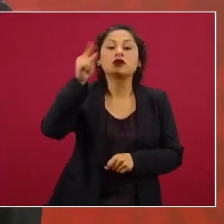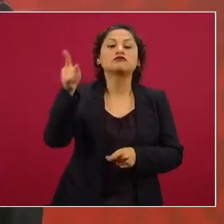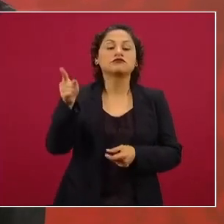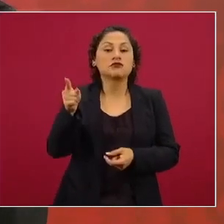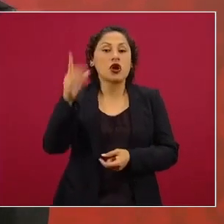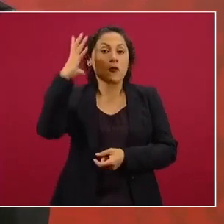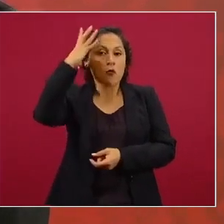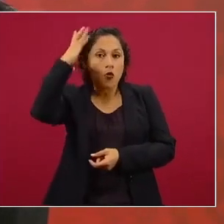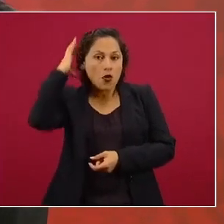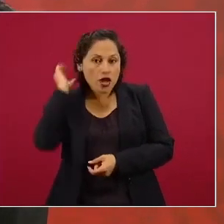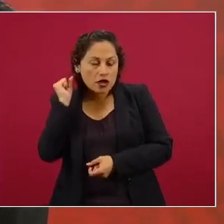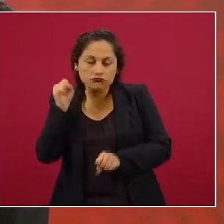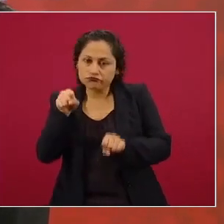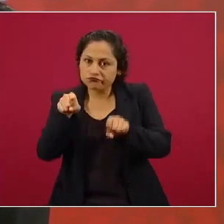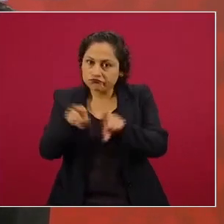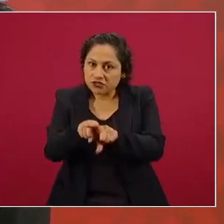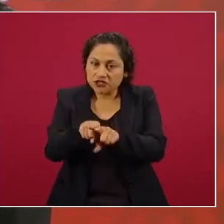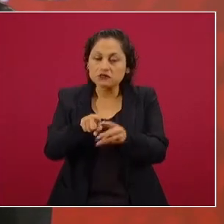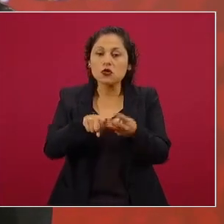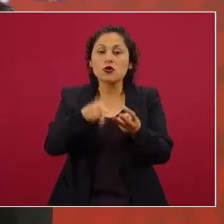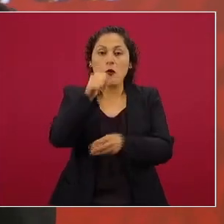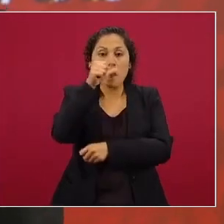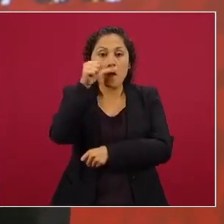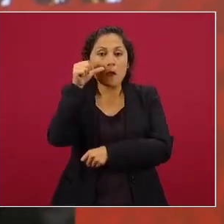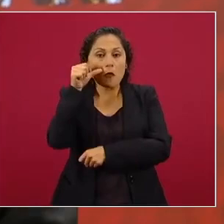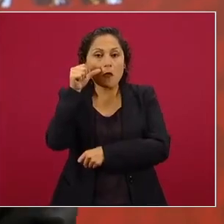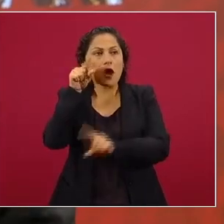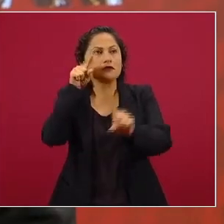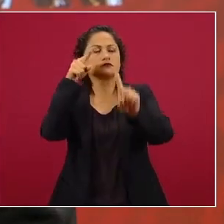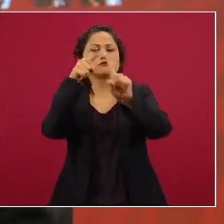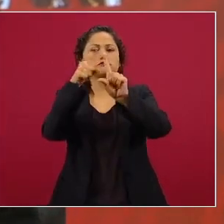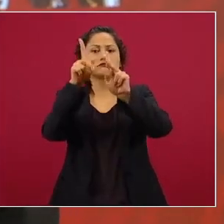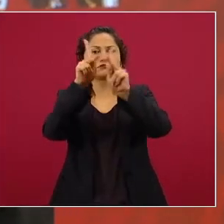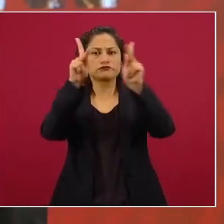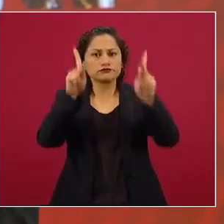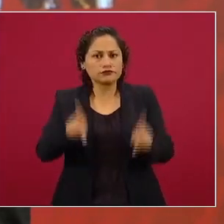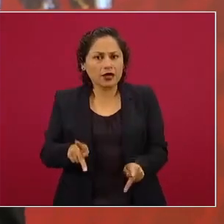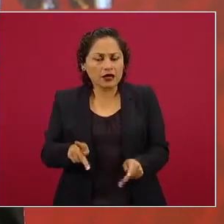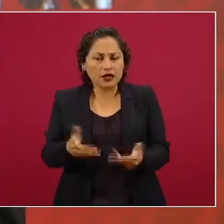Juárez era pacifista, Madero,